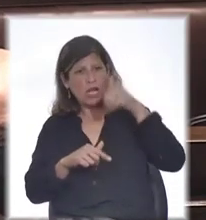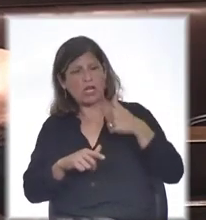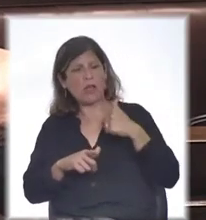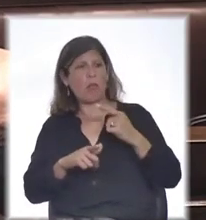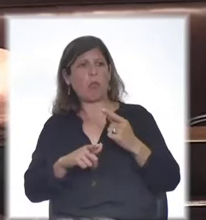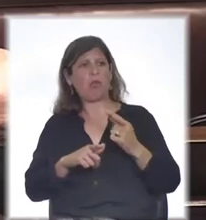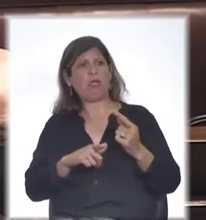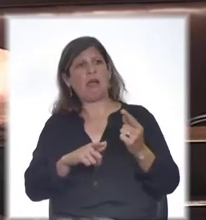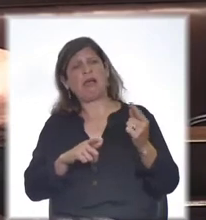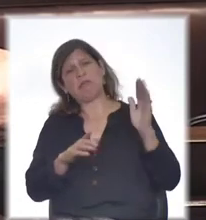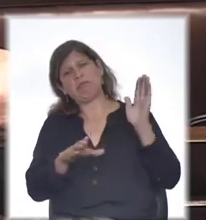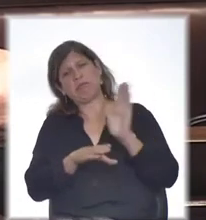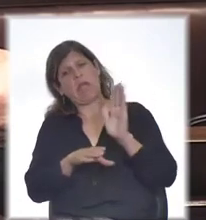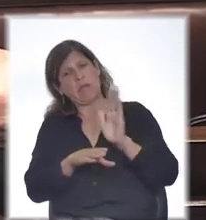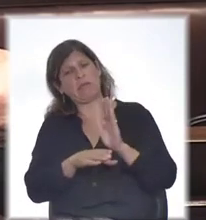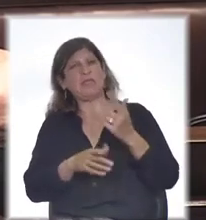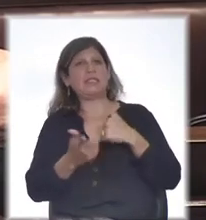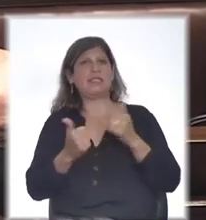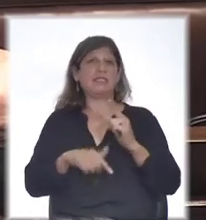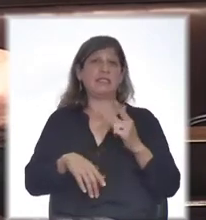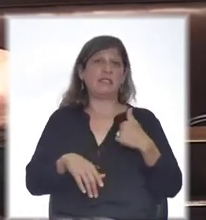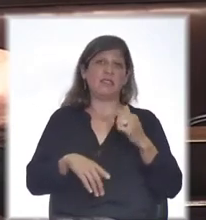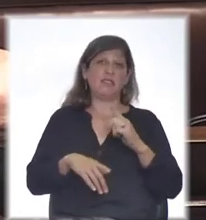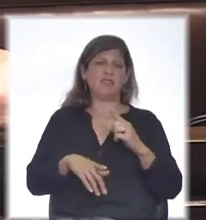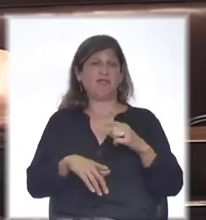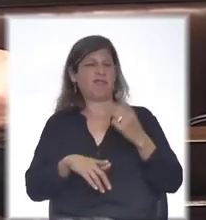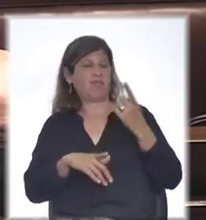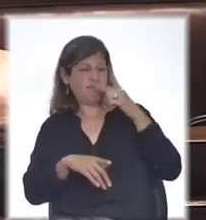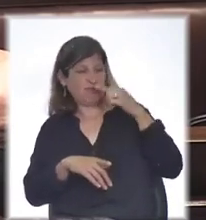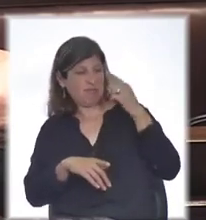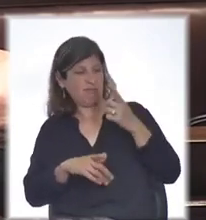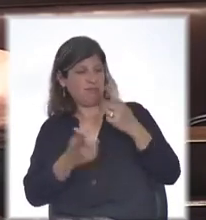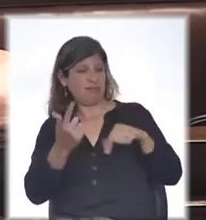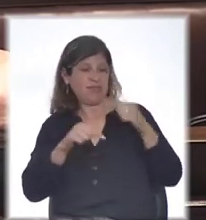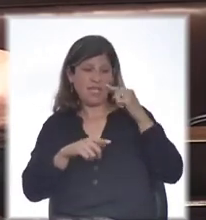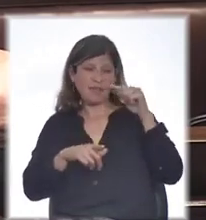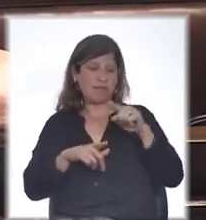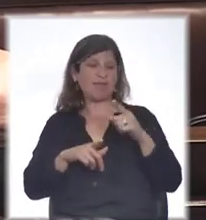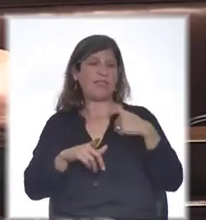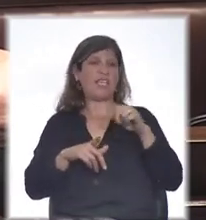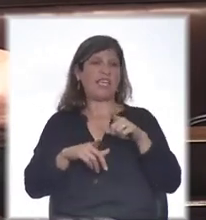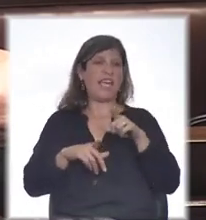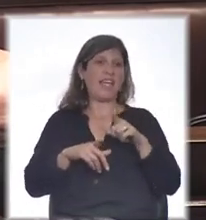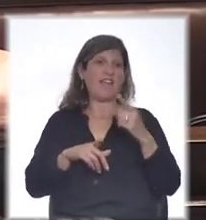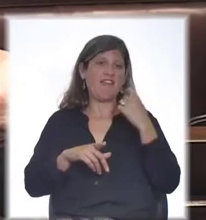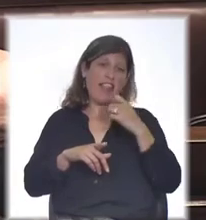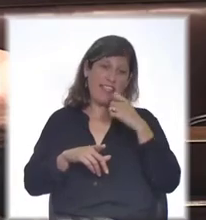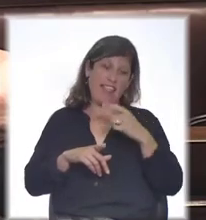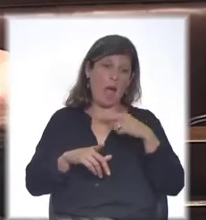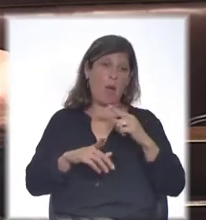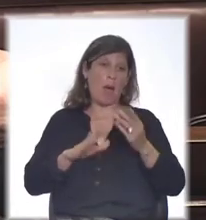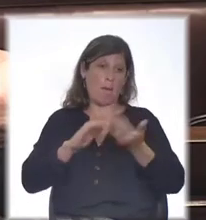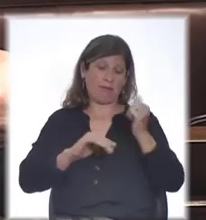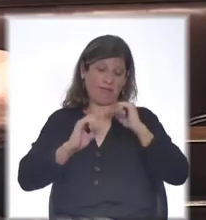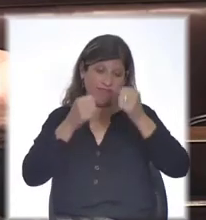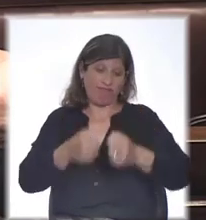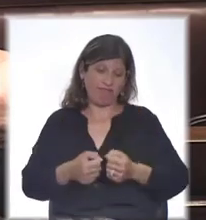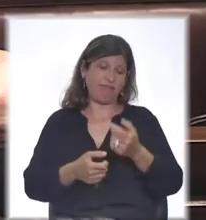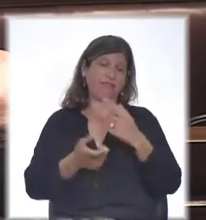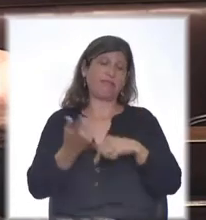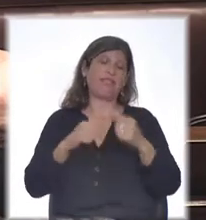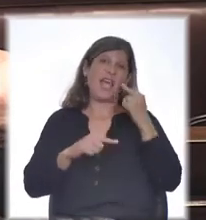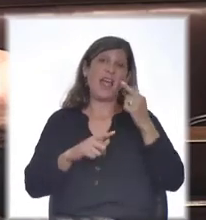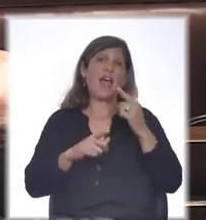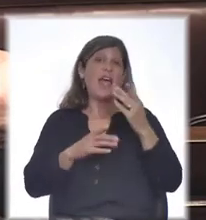Kiriche. La soberbia y la ilegitimidad de un régimen que rengueaba de una pata. Al margen de divisas y diferencias